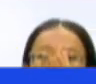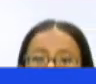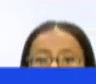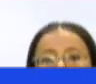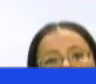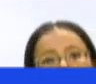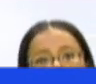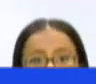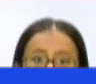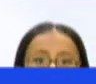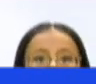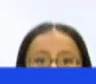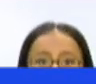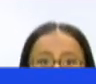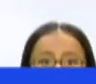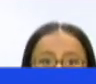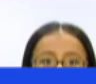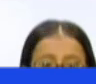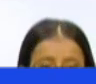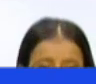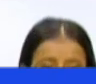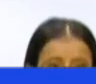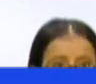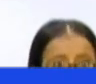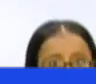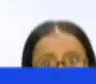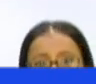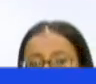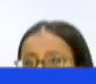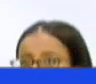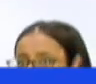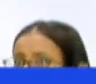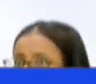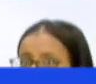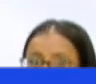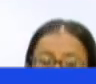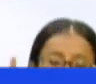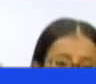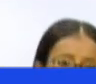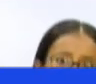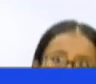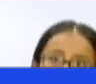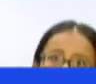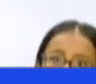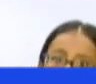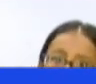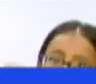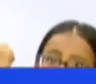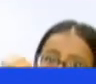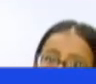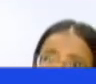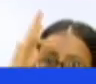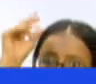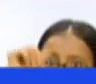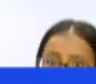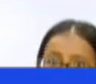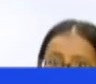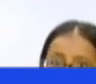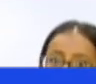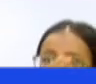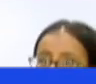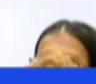convirtiéndolo en un paraíso de narcotraficantes en los 12 años y 7 meses de